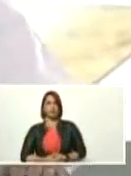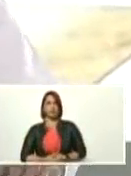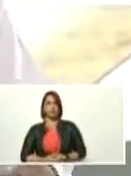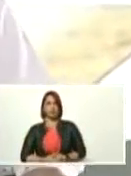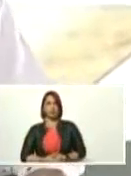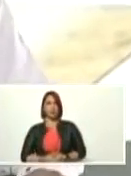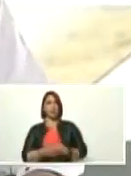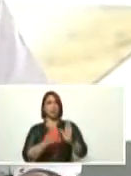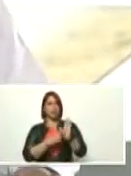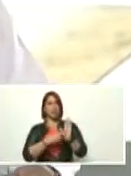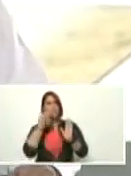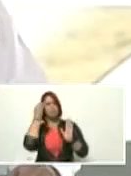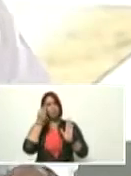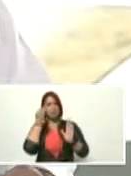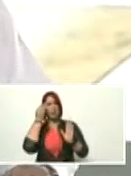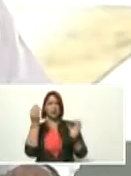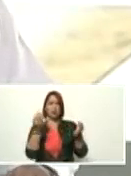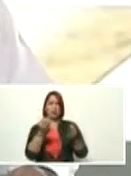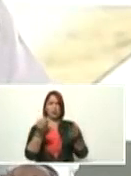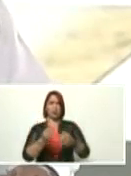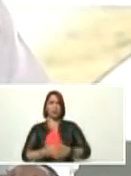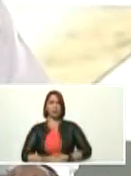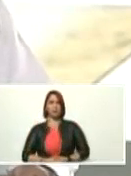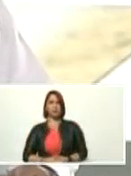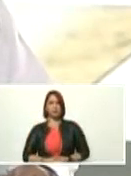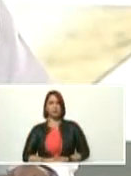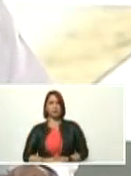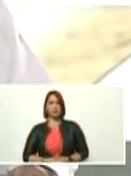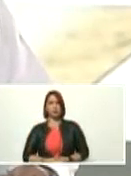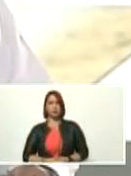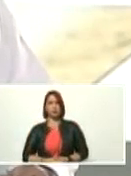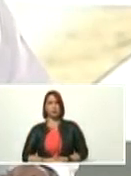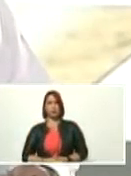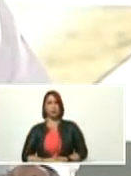De verdad, yo creo que siempre